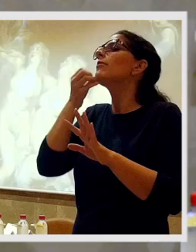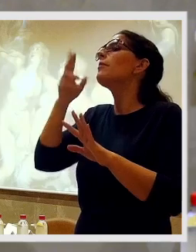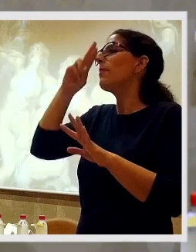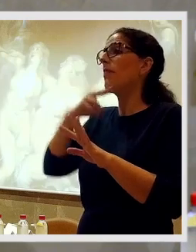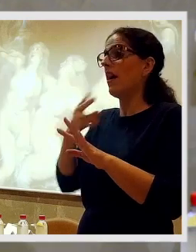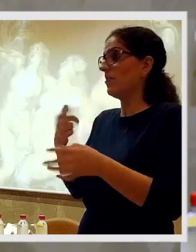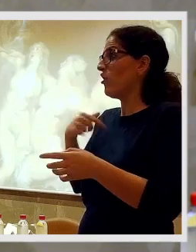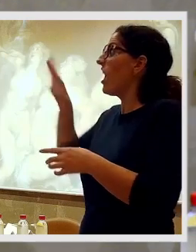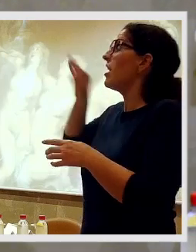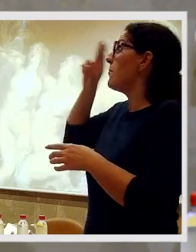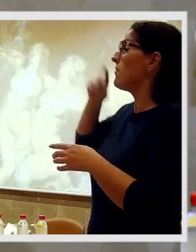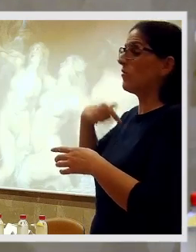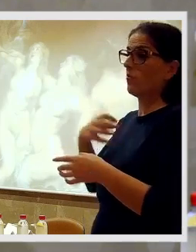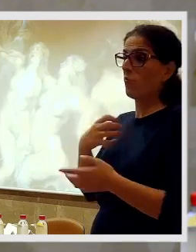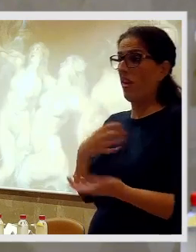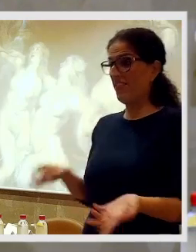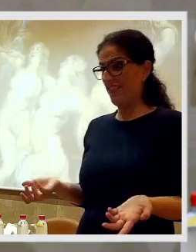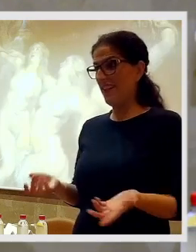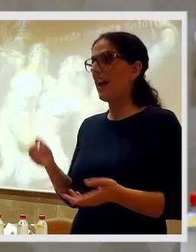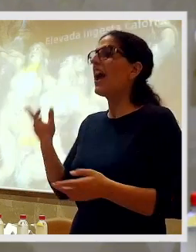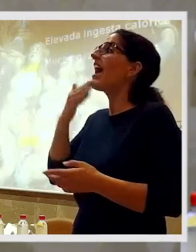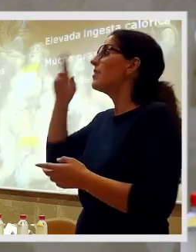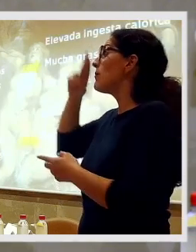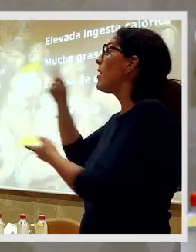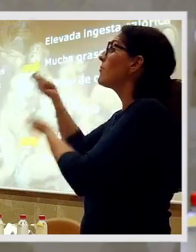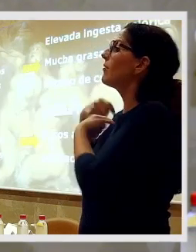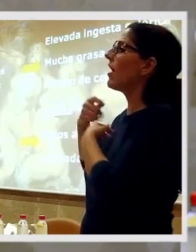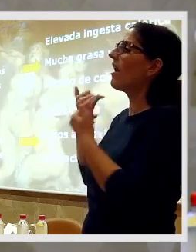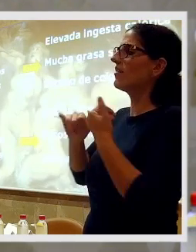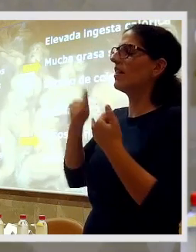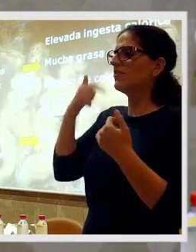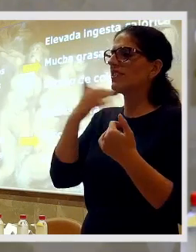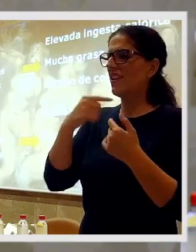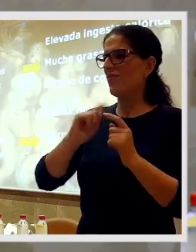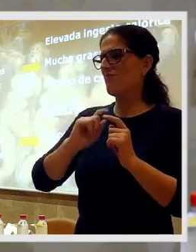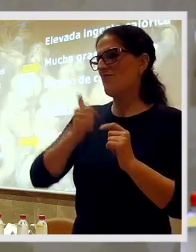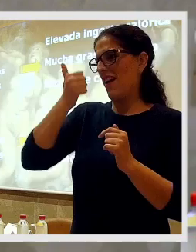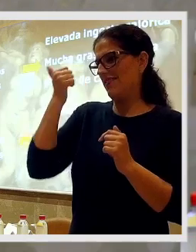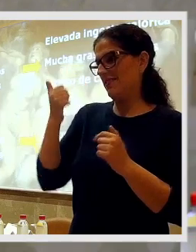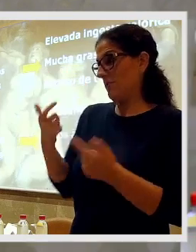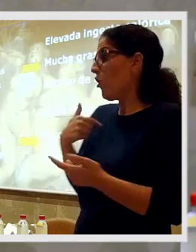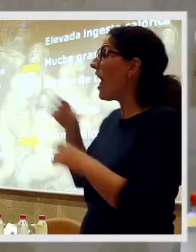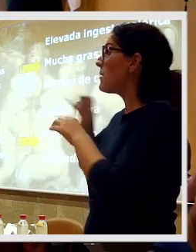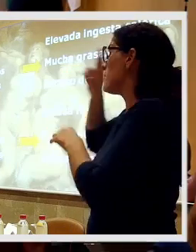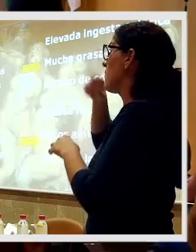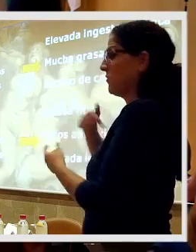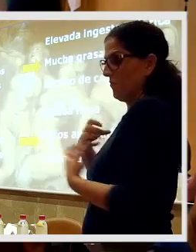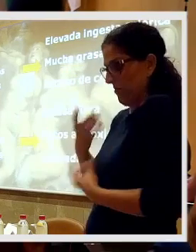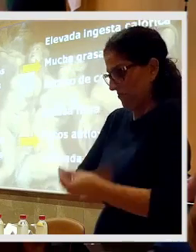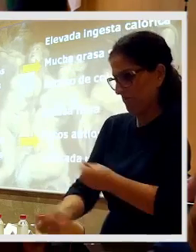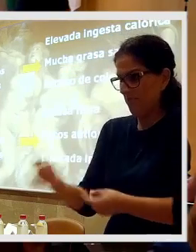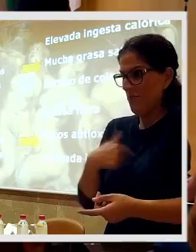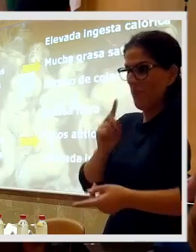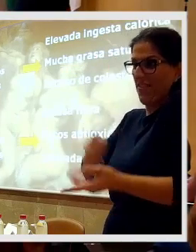Lo que pasa es que eso es un poquito complejo. Pero hoy sabemos que los factores de riesgo cardiovasculares